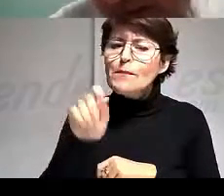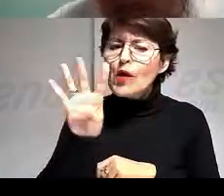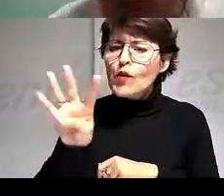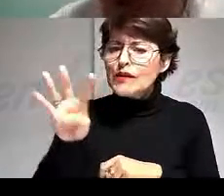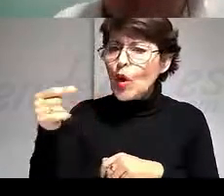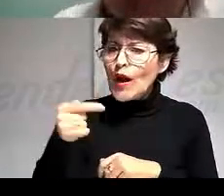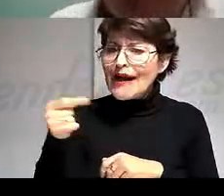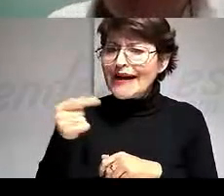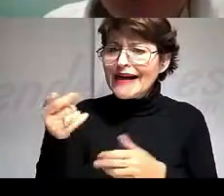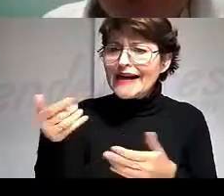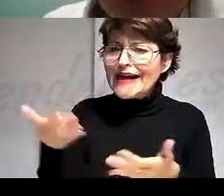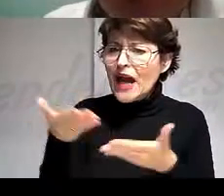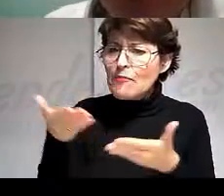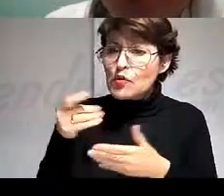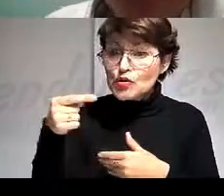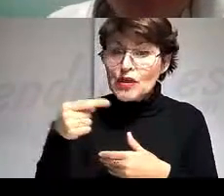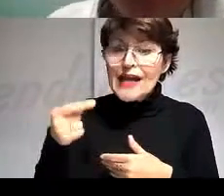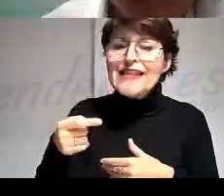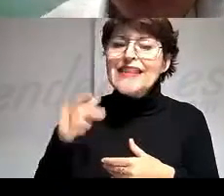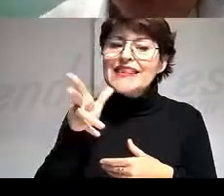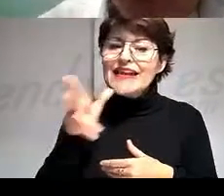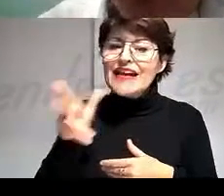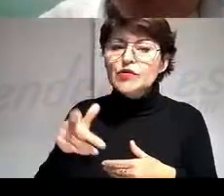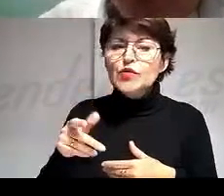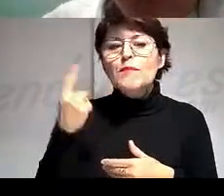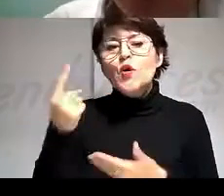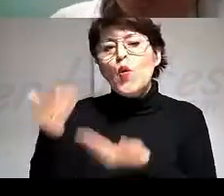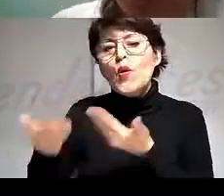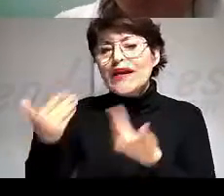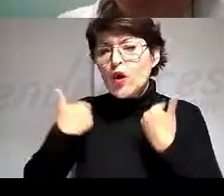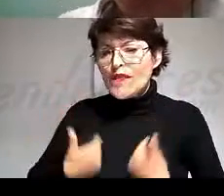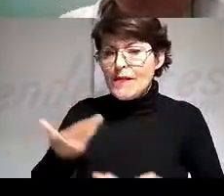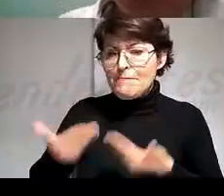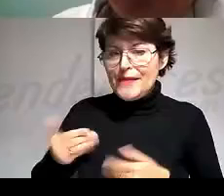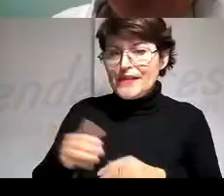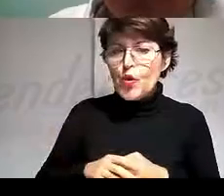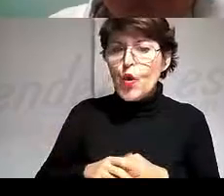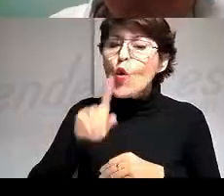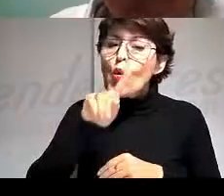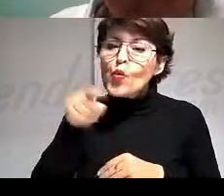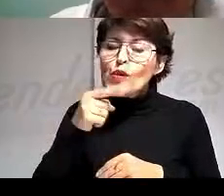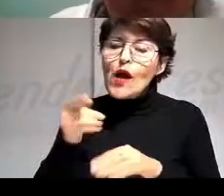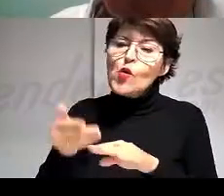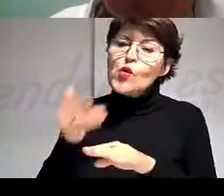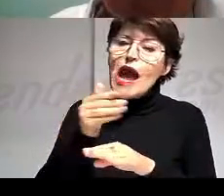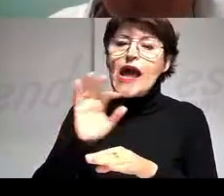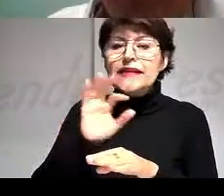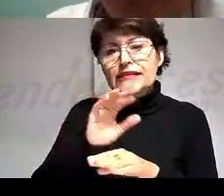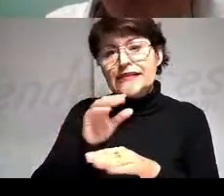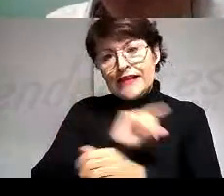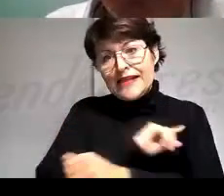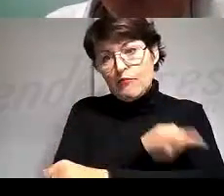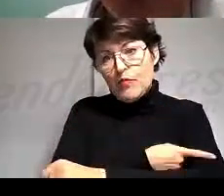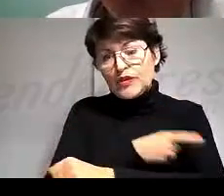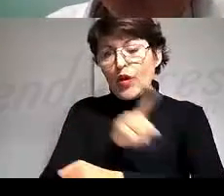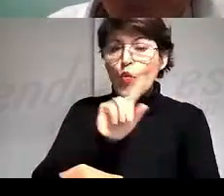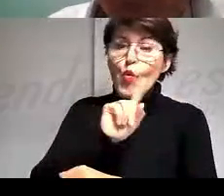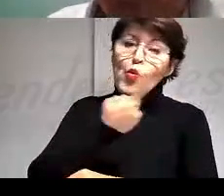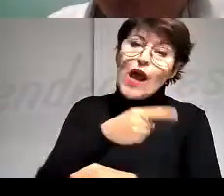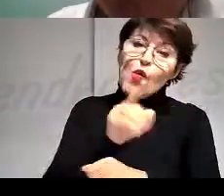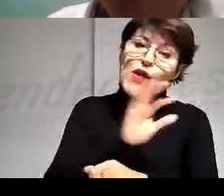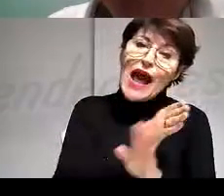tomar aproximadamente 1,4 gramos de hidrato de carbono por cada kilogramo de peso entre 1 y 4 horas antes del ejercicio. Lo que sí